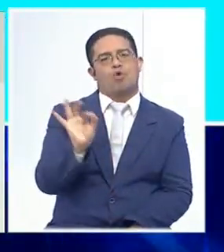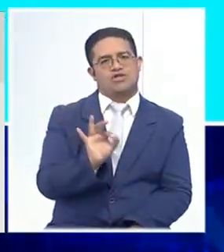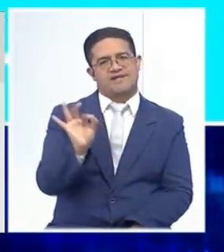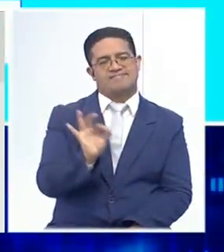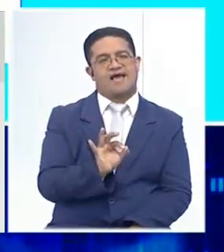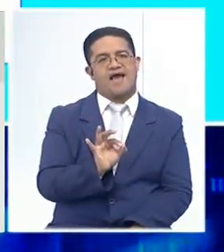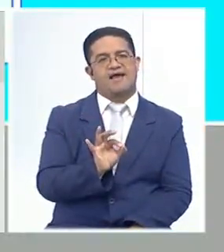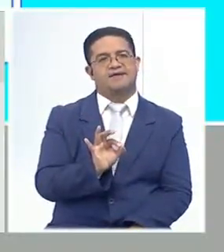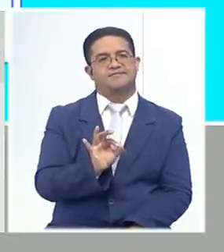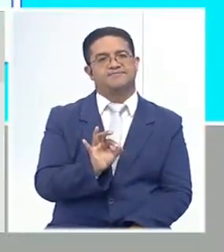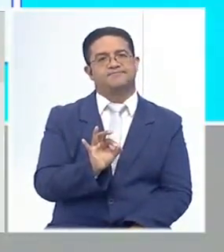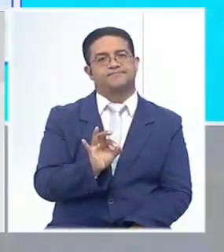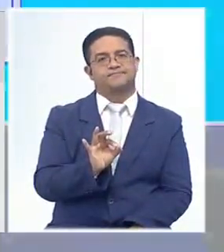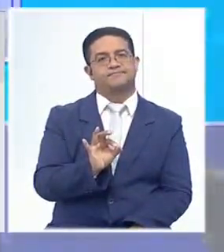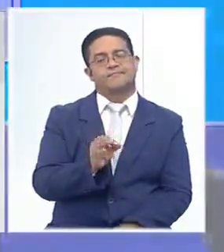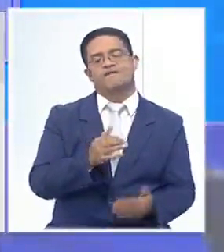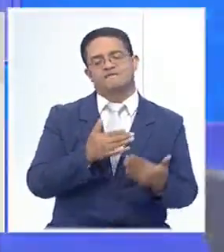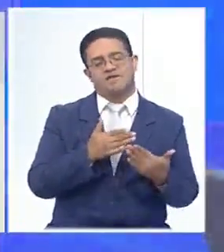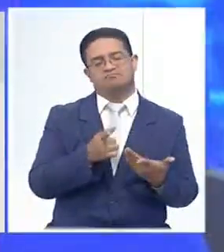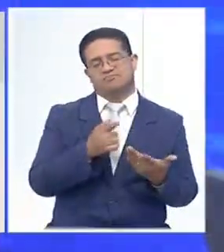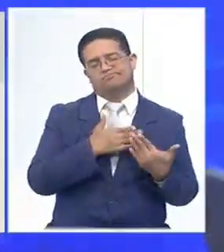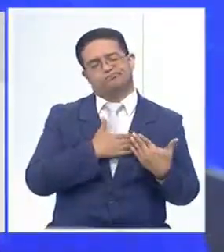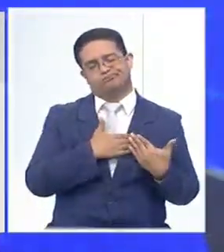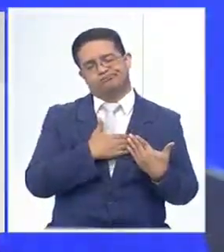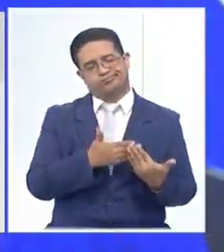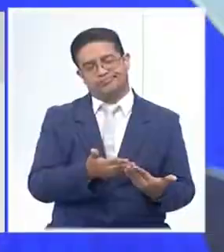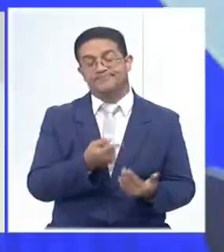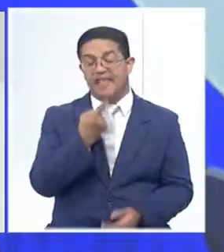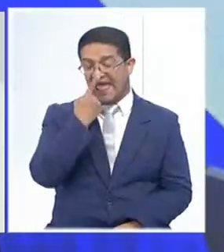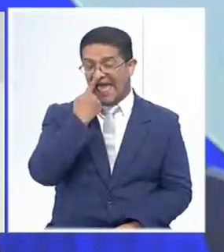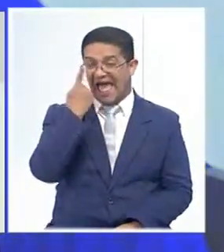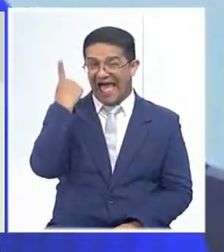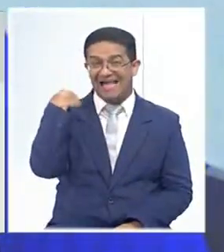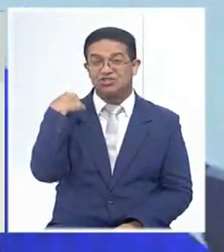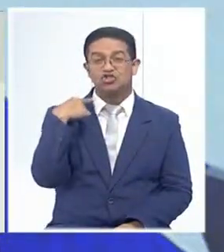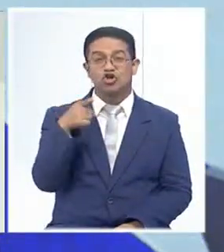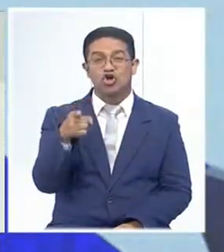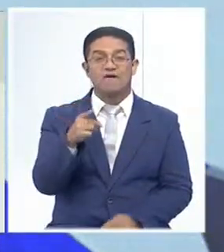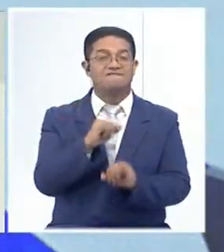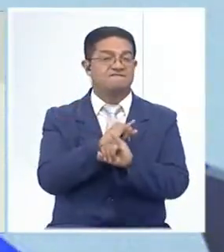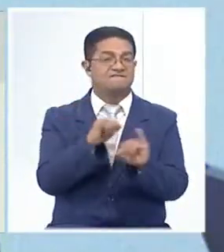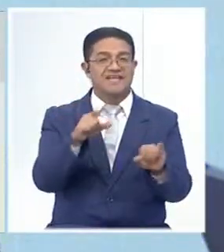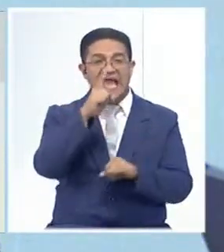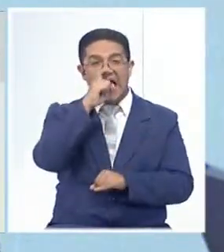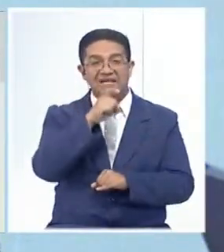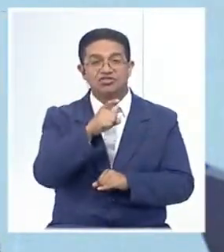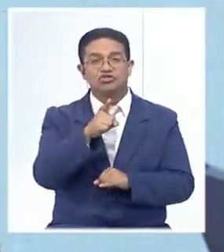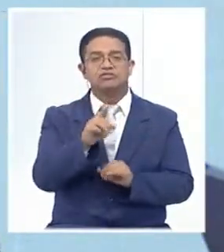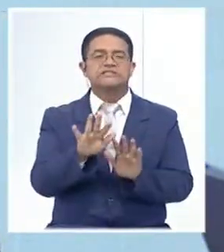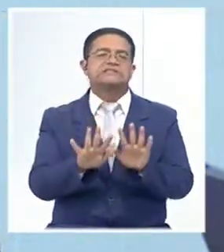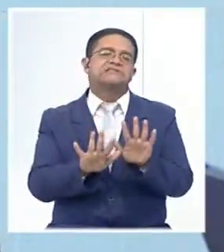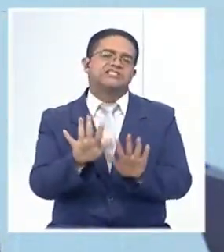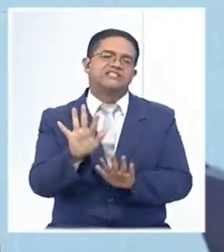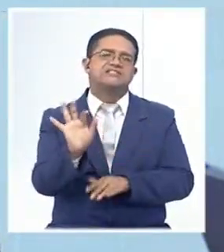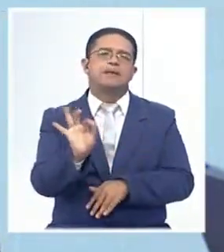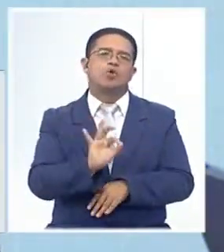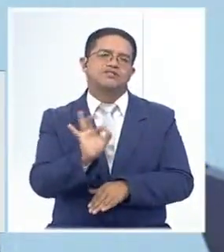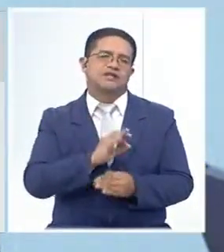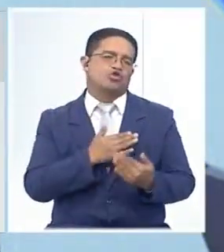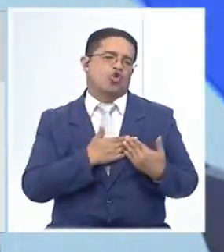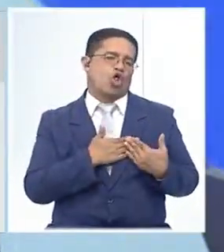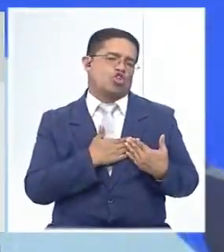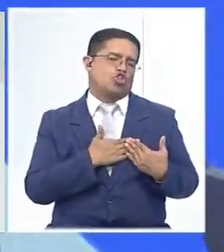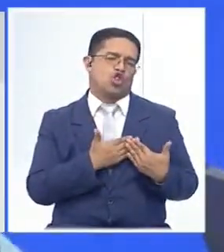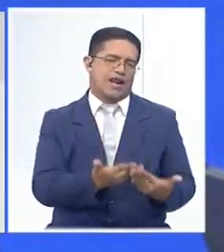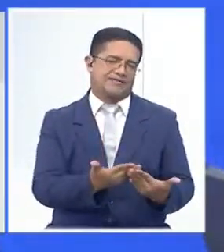donación altruista y voluntaria. El año pasado cerramos el año con 15% de donación